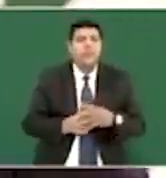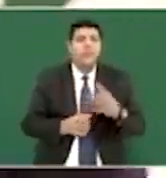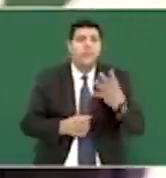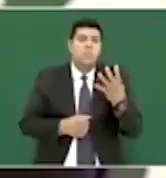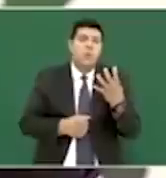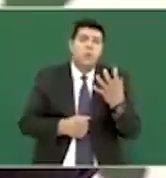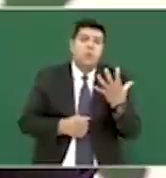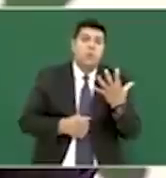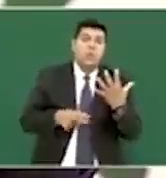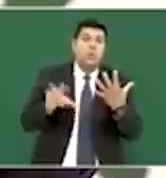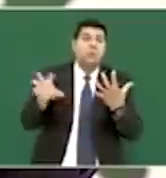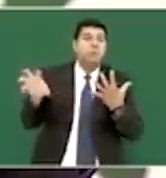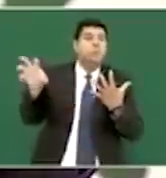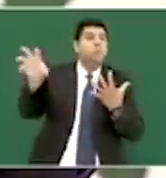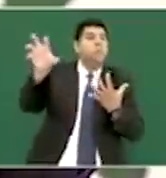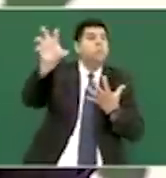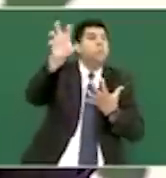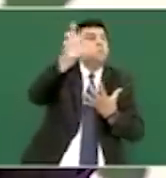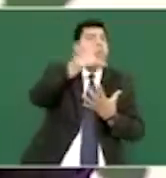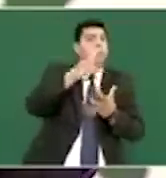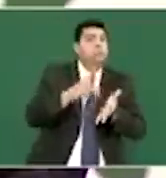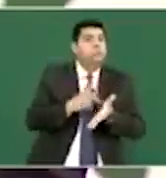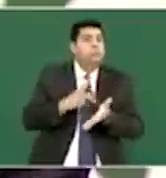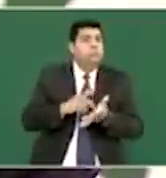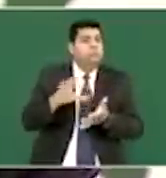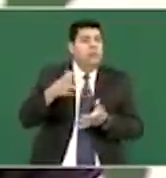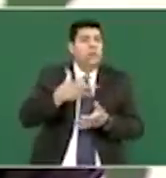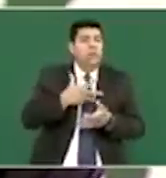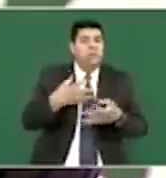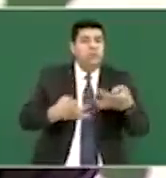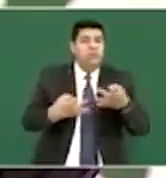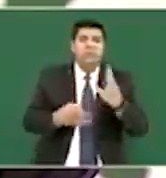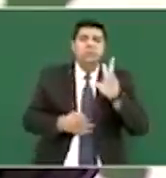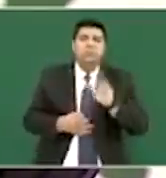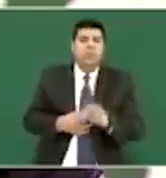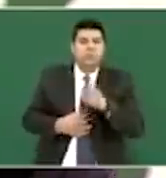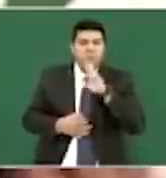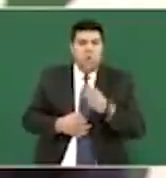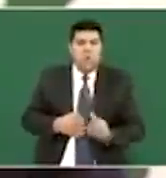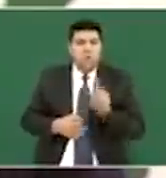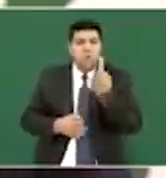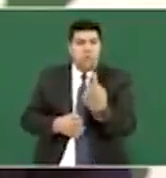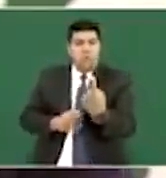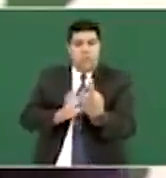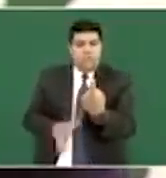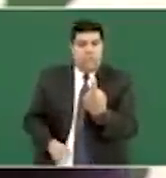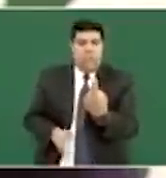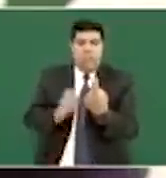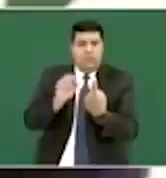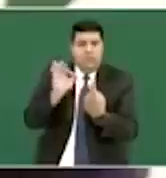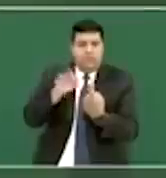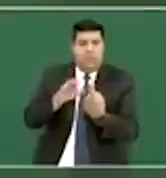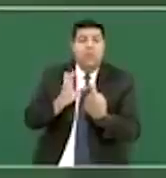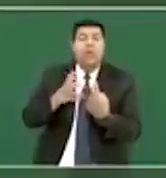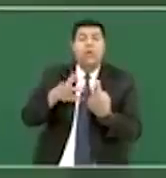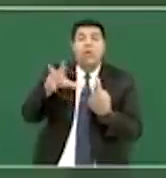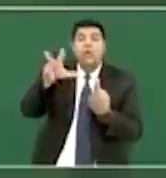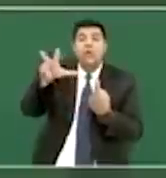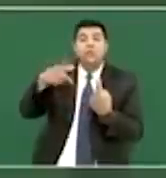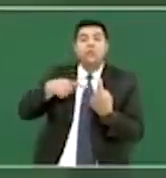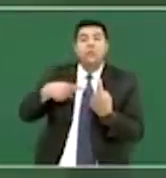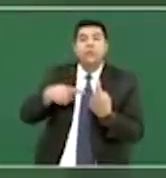4 o 5 salas regionales, que exista una. Entonces, en vez de que haya 18, es